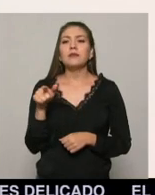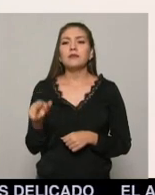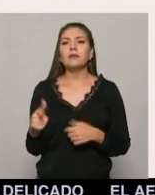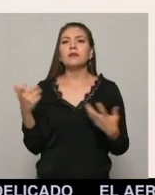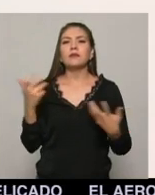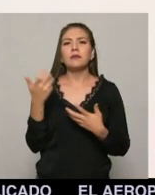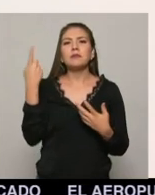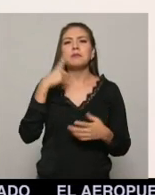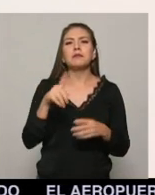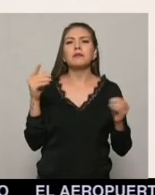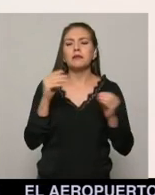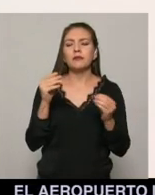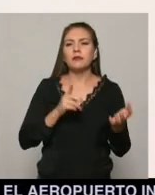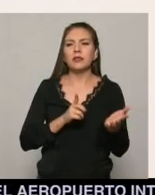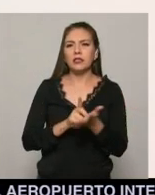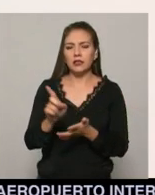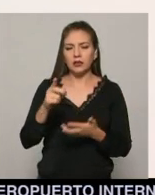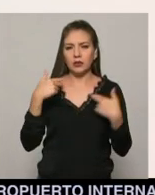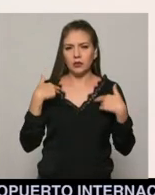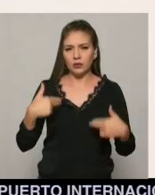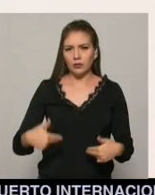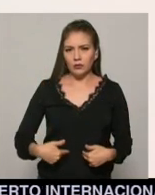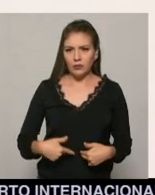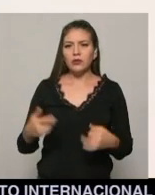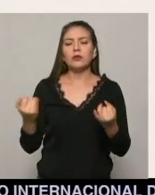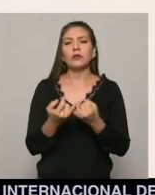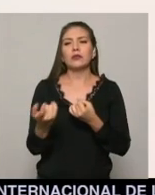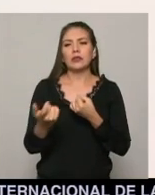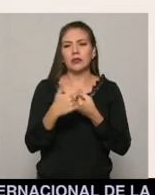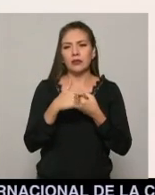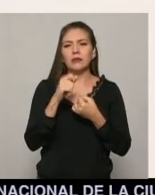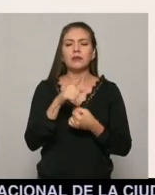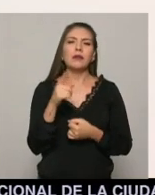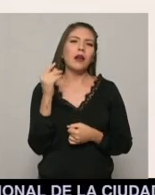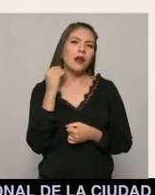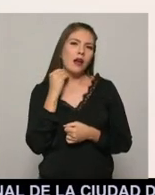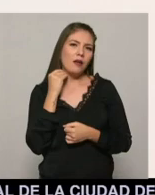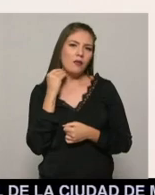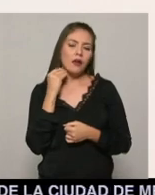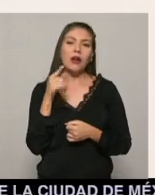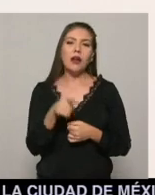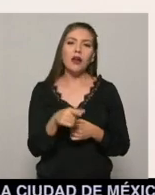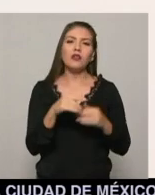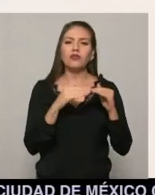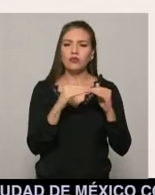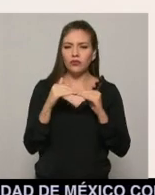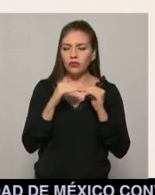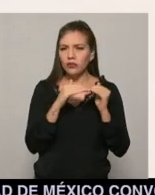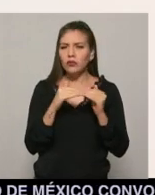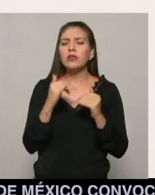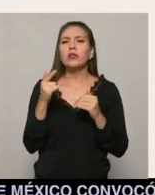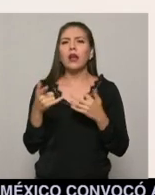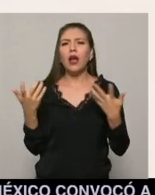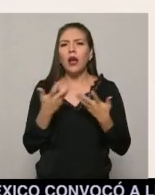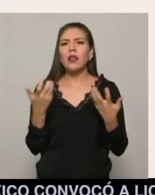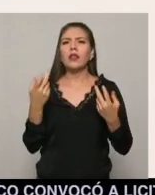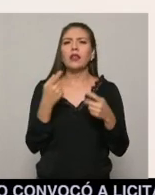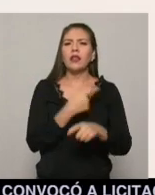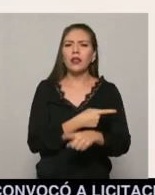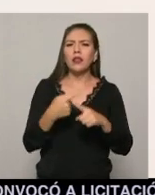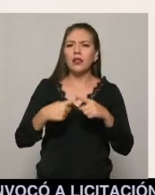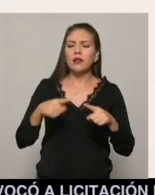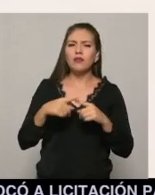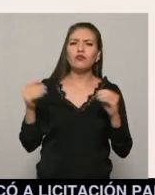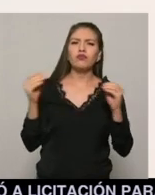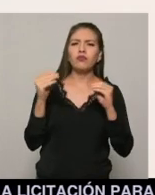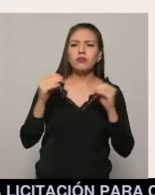Derechos Humanos, también es integrante de la Asociación Abogados Democráticos y ha llevado infinidad de casos a favor de las víctimas